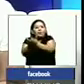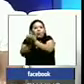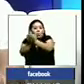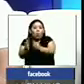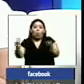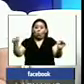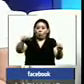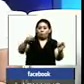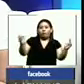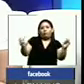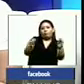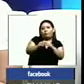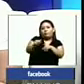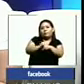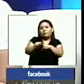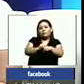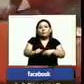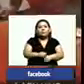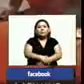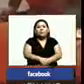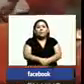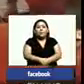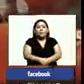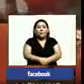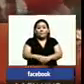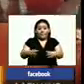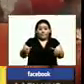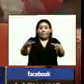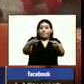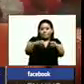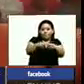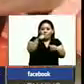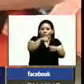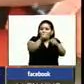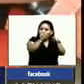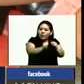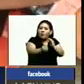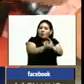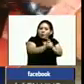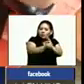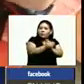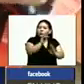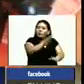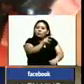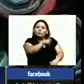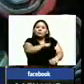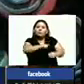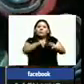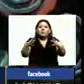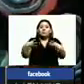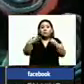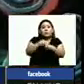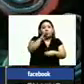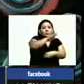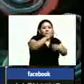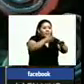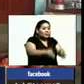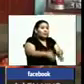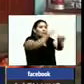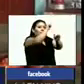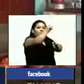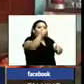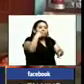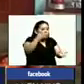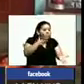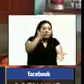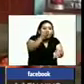capacitación Veamos Fortalecer La capacidad técnica Y la responsabilidad Social e institucional Al asistir A